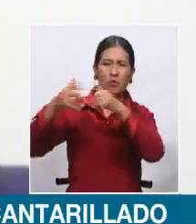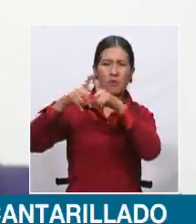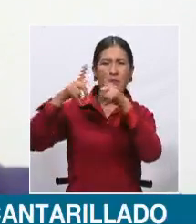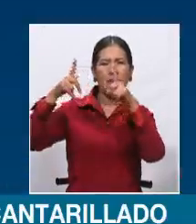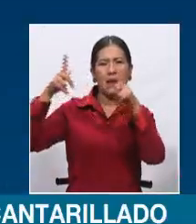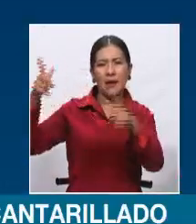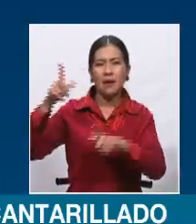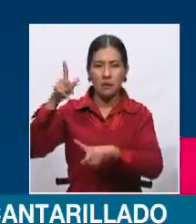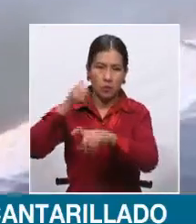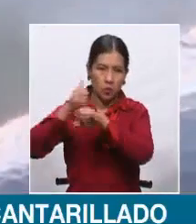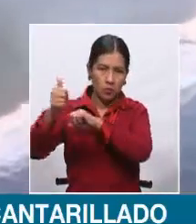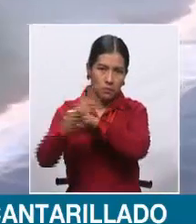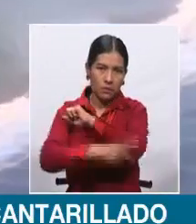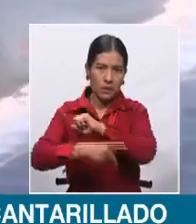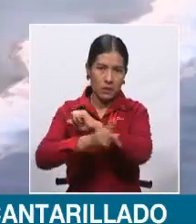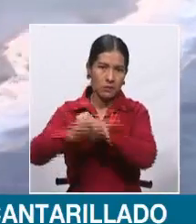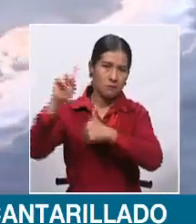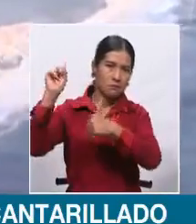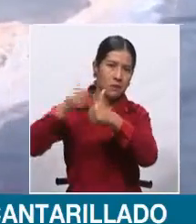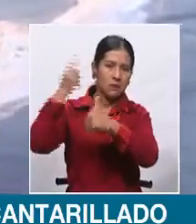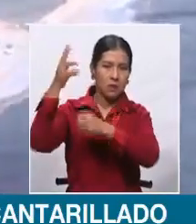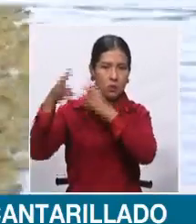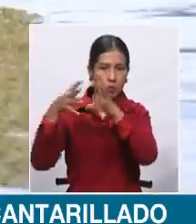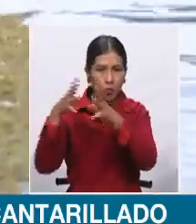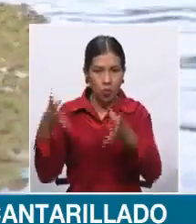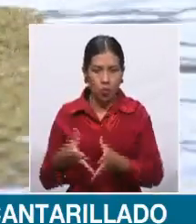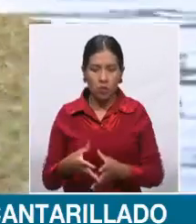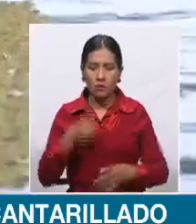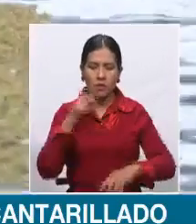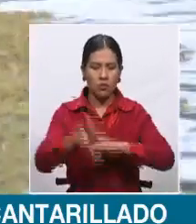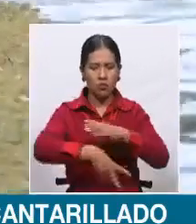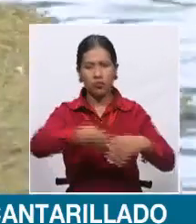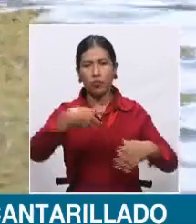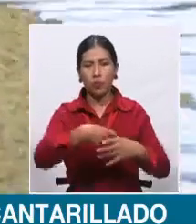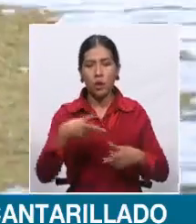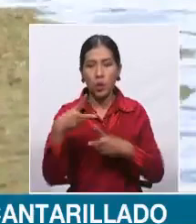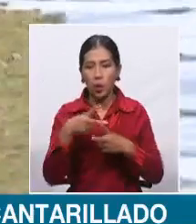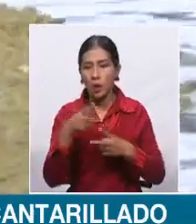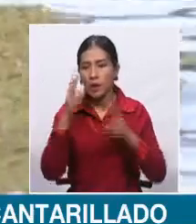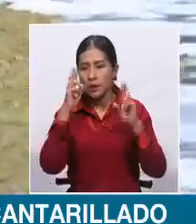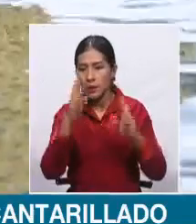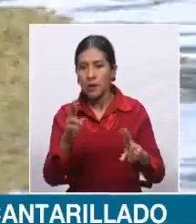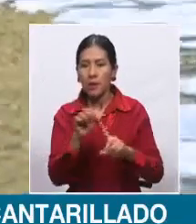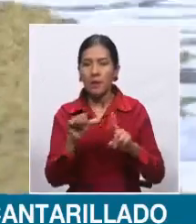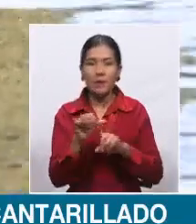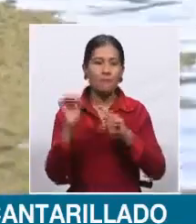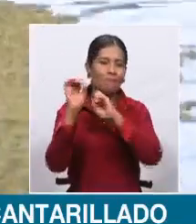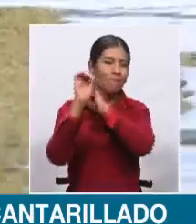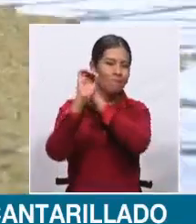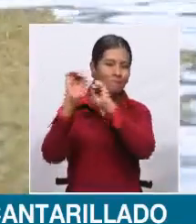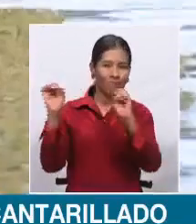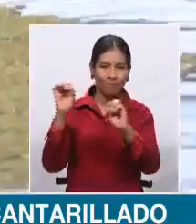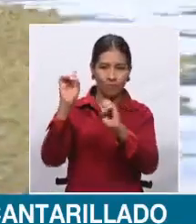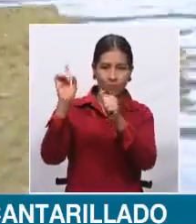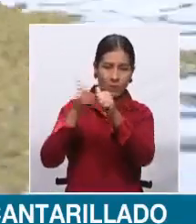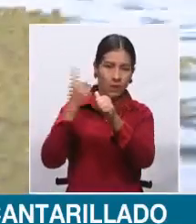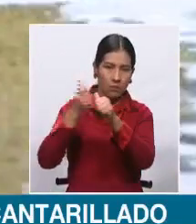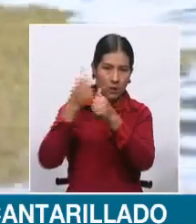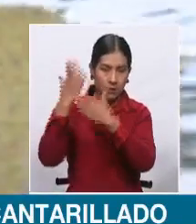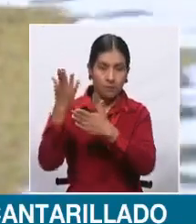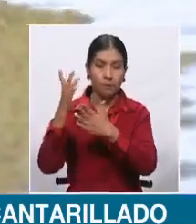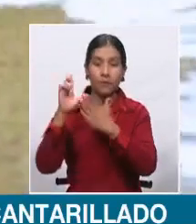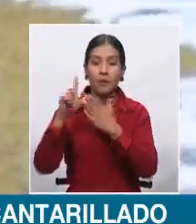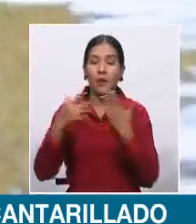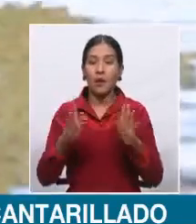extractivismo de nuestros recursos naturales, explotación sin cuidado, y obviamente nuestro